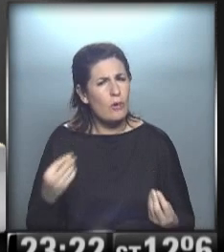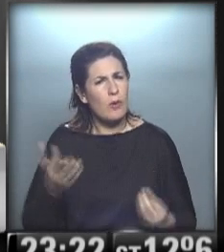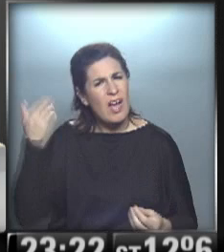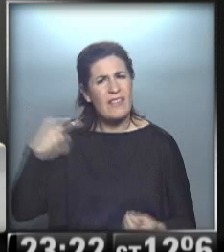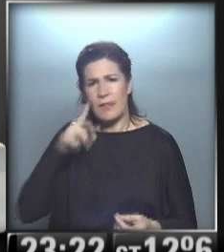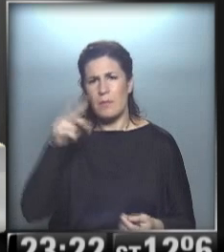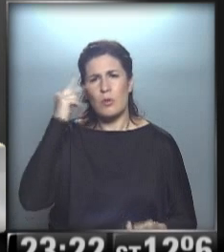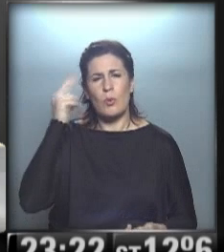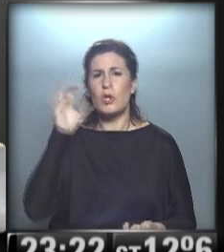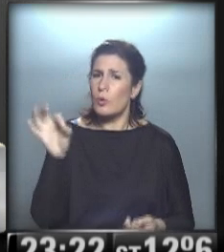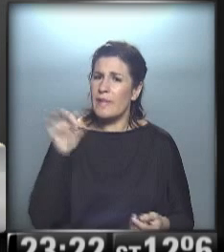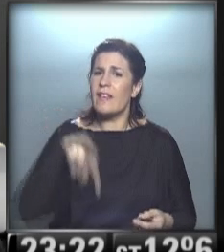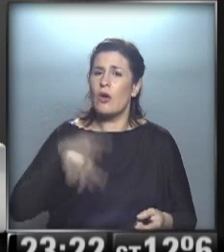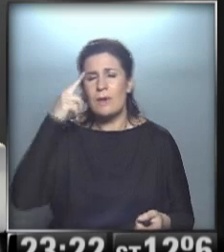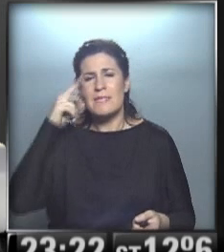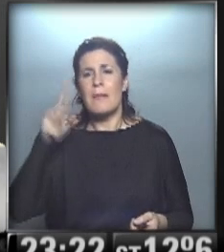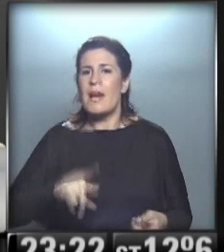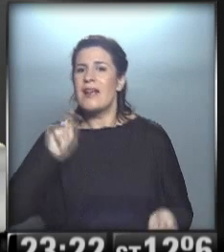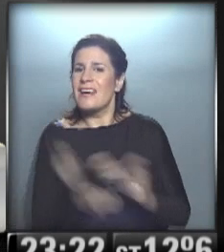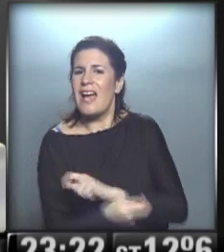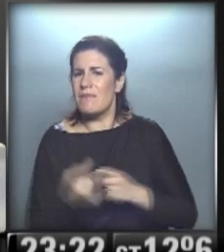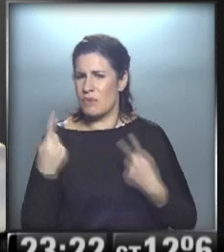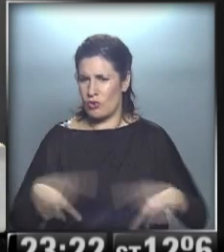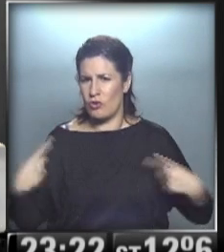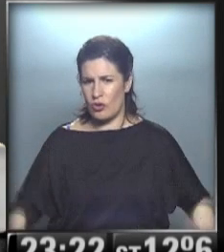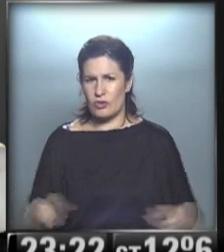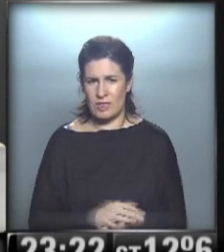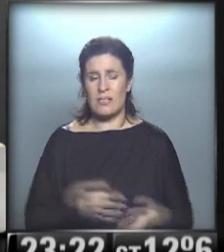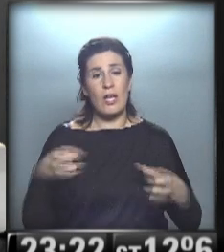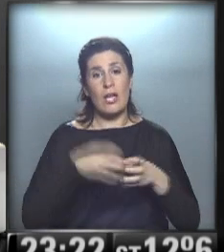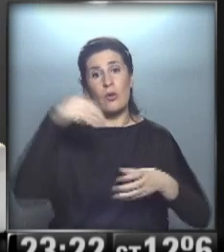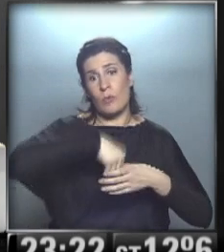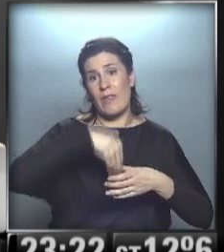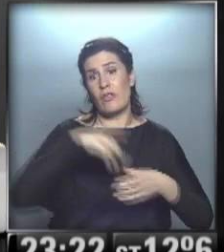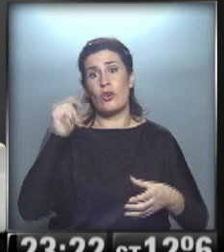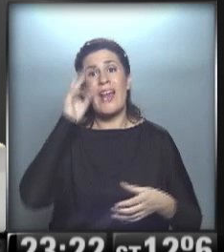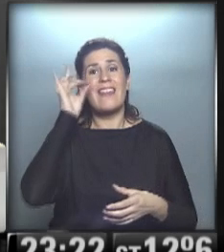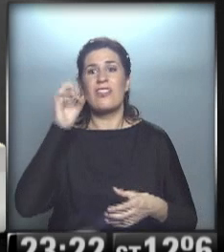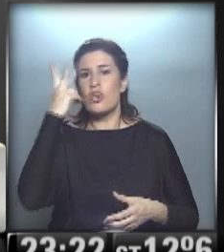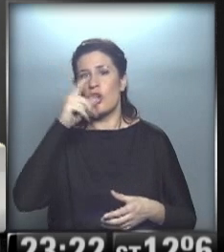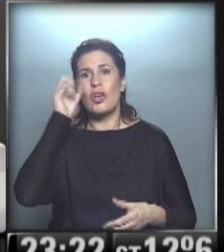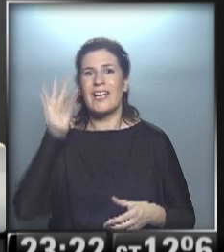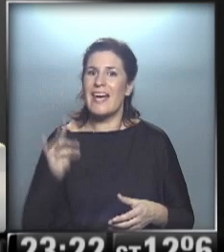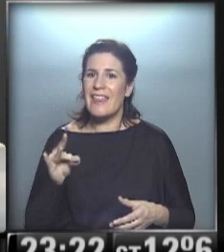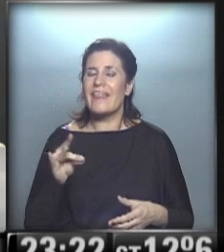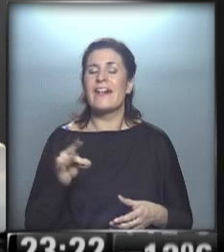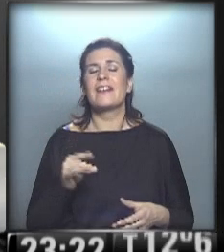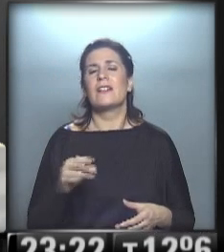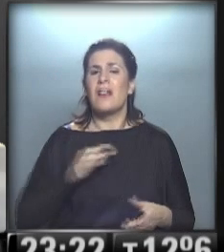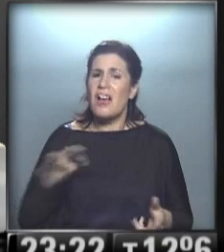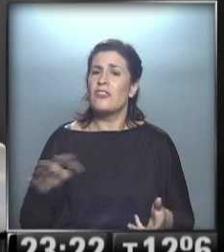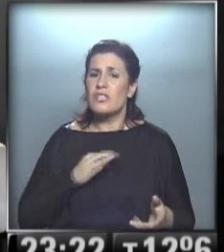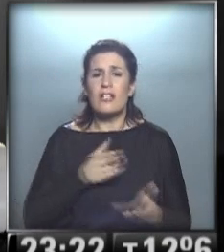90 y ahora tienen ganas de hacer otra cosa. Está punto. Muy bien. Los integrantes de Radiohead habían tomado estos años para hacer